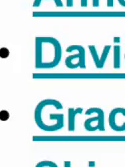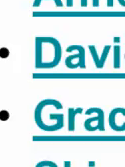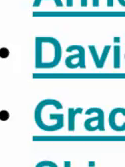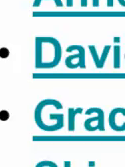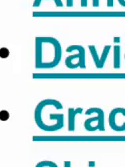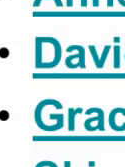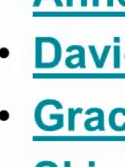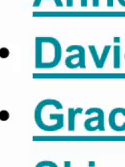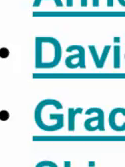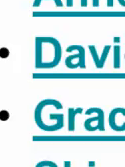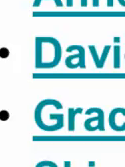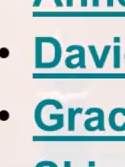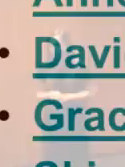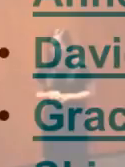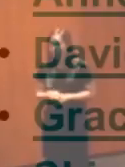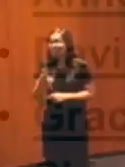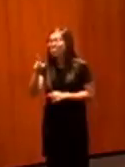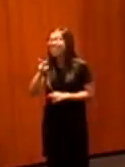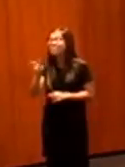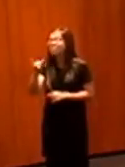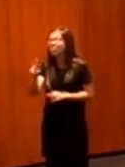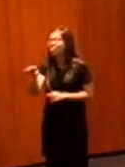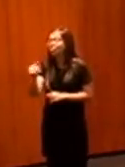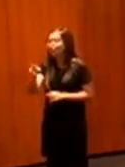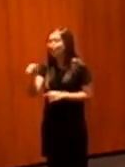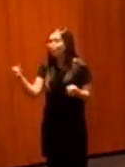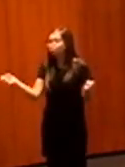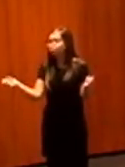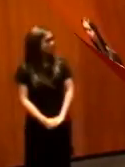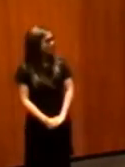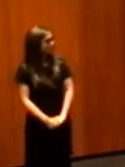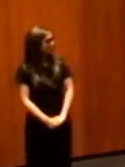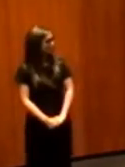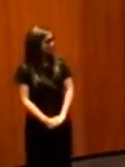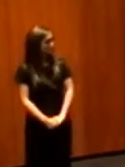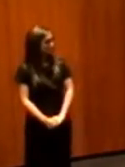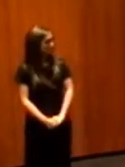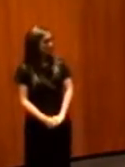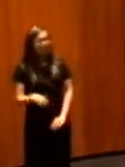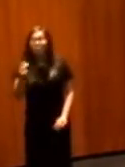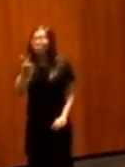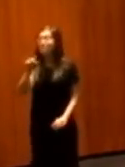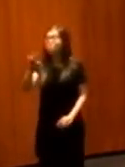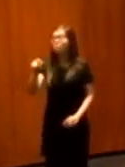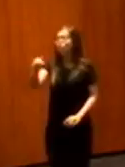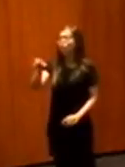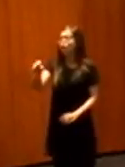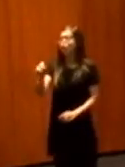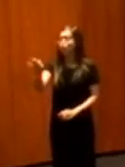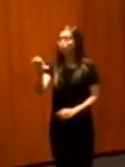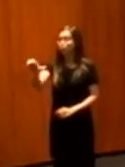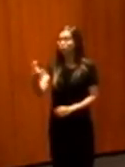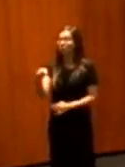donde el propio David Rose lo explica. Va subtitulado a ver si se ve bien. Rose, que es uno de los